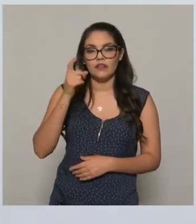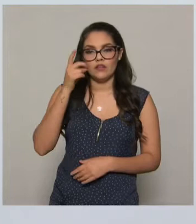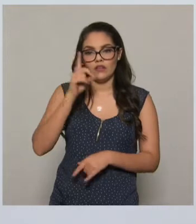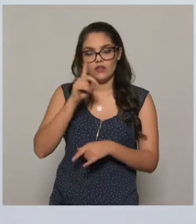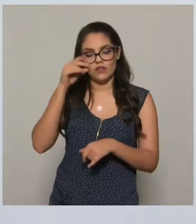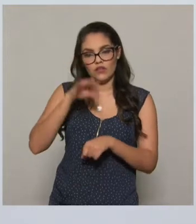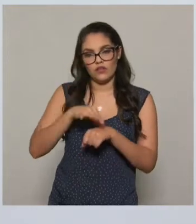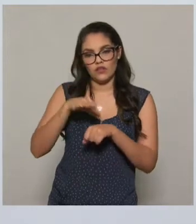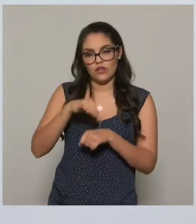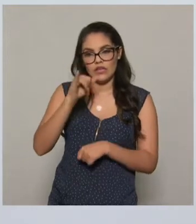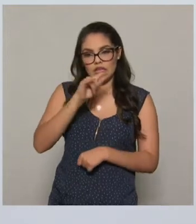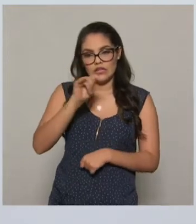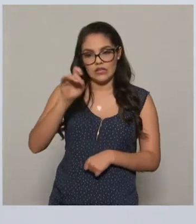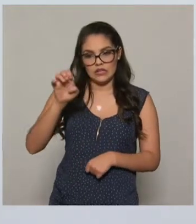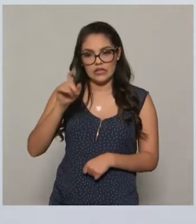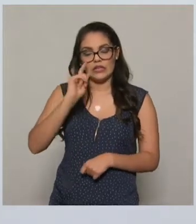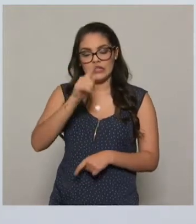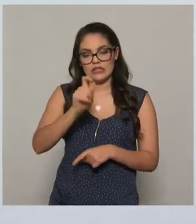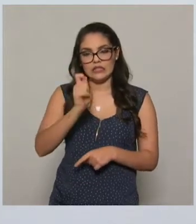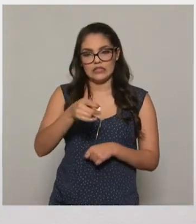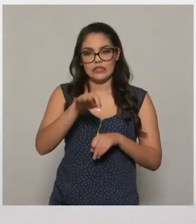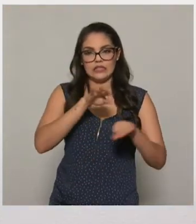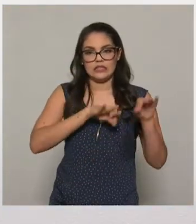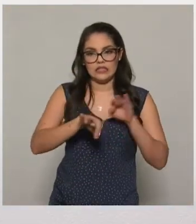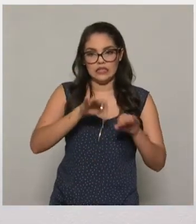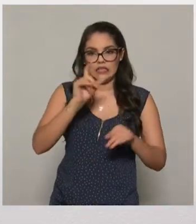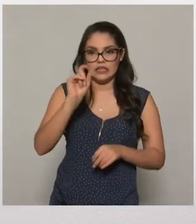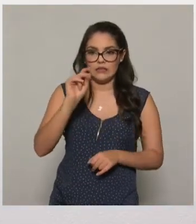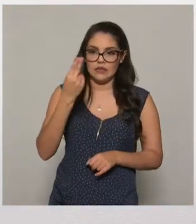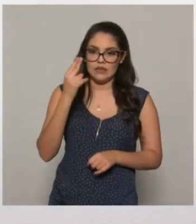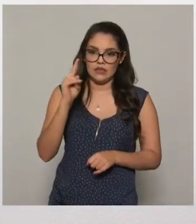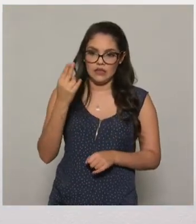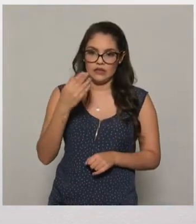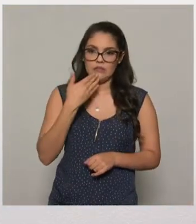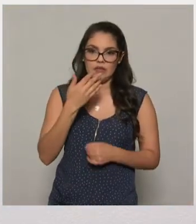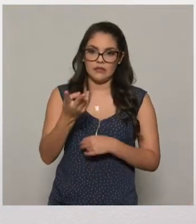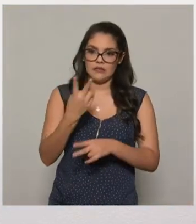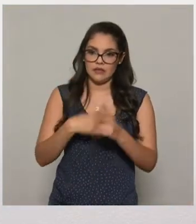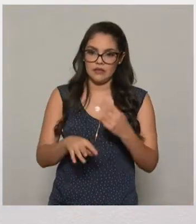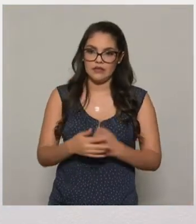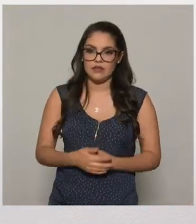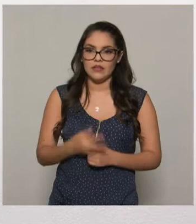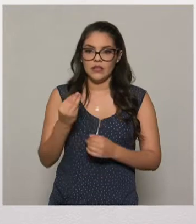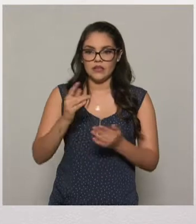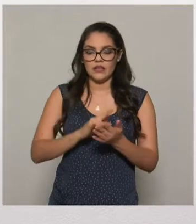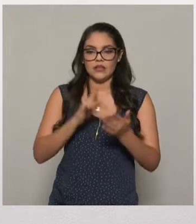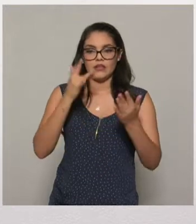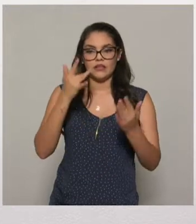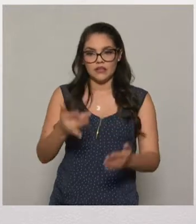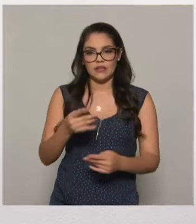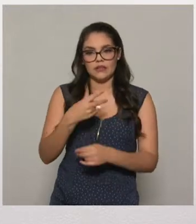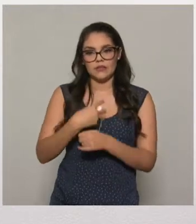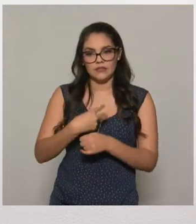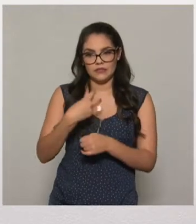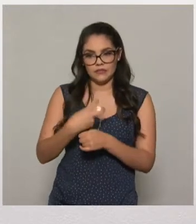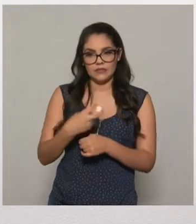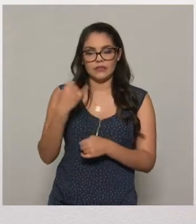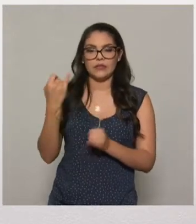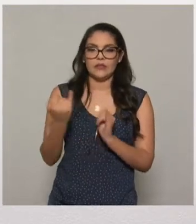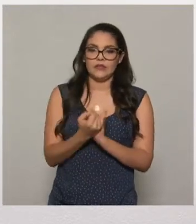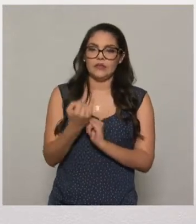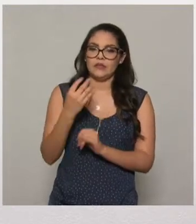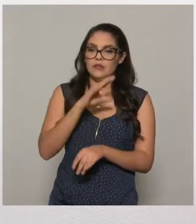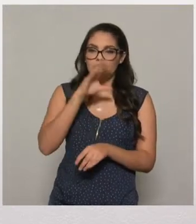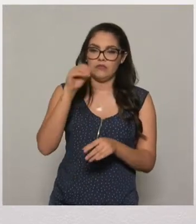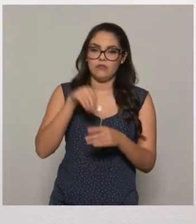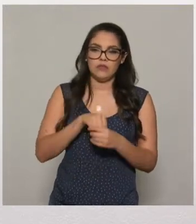ISSSTE. El doctor trabaja en el Hospital 20 de Noviembre. Bienvenido. Gracias, Mariana, por la invitación. Pues bueno, sí, en general